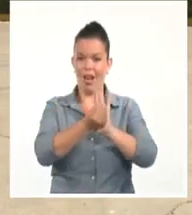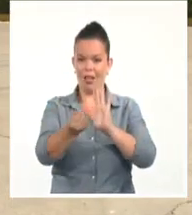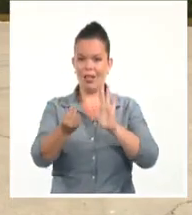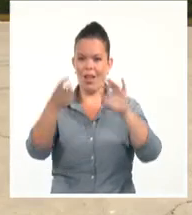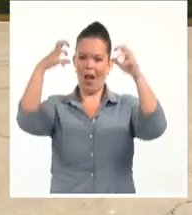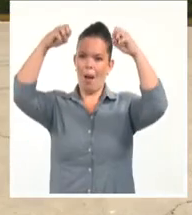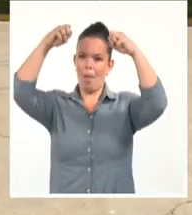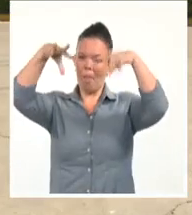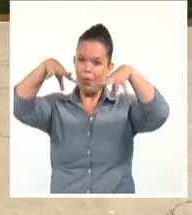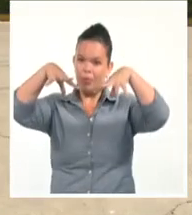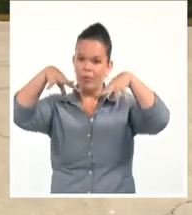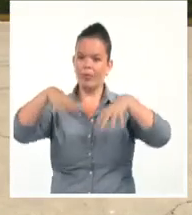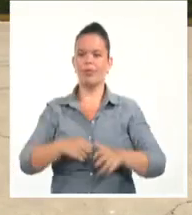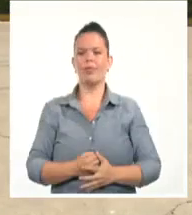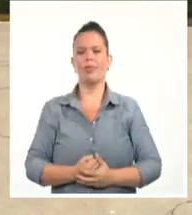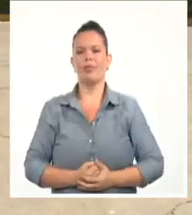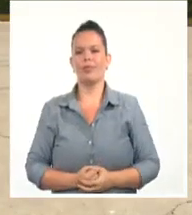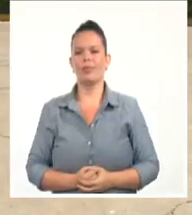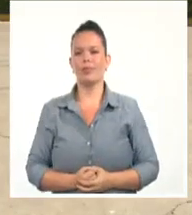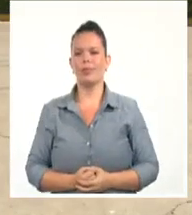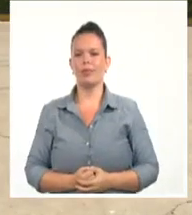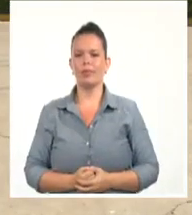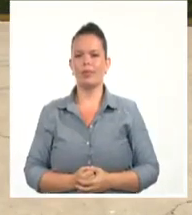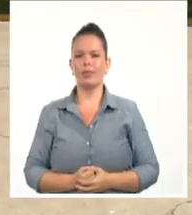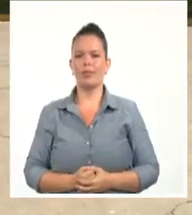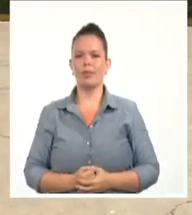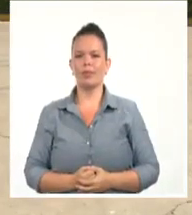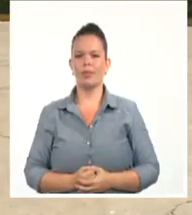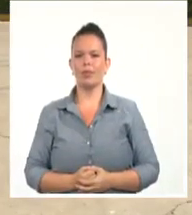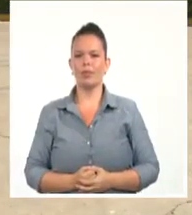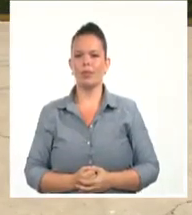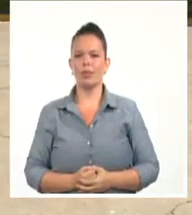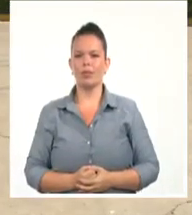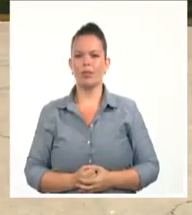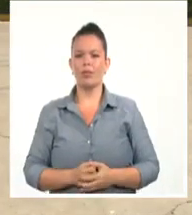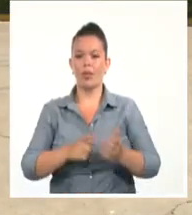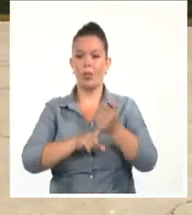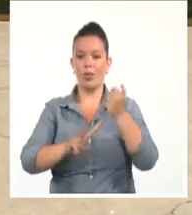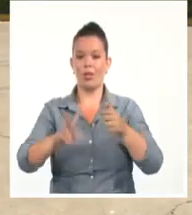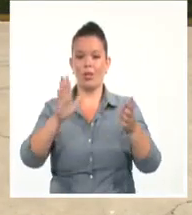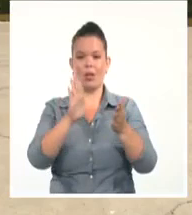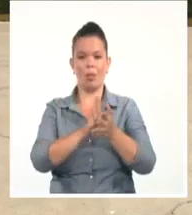al sistema eléctrico nacional. En Matanzas,